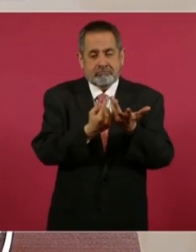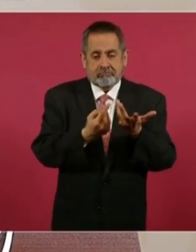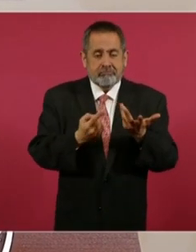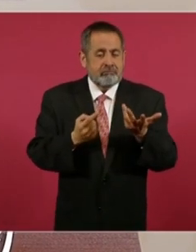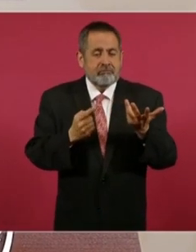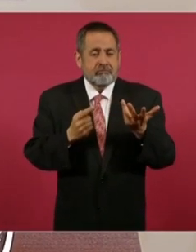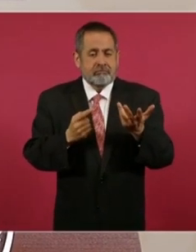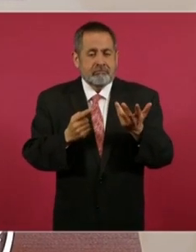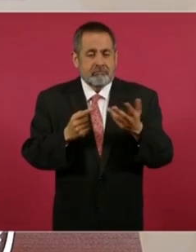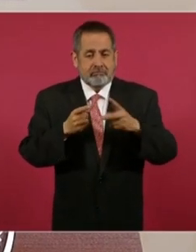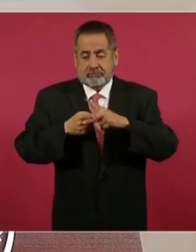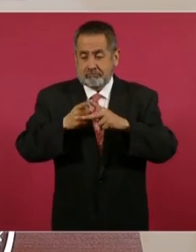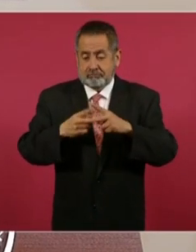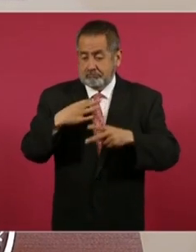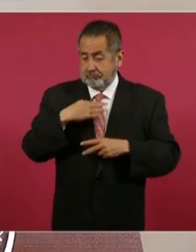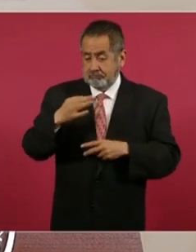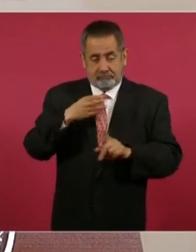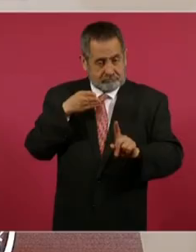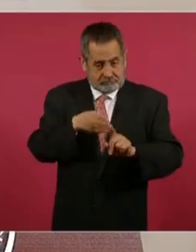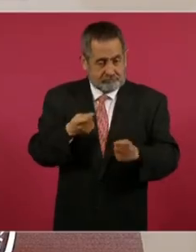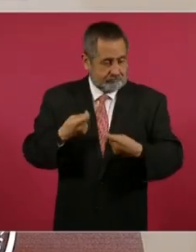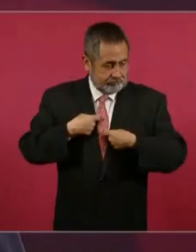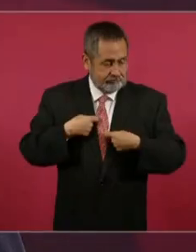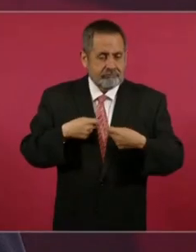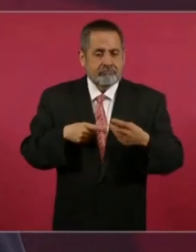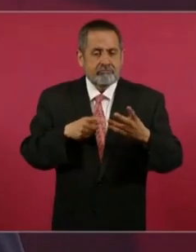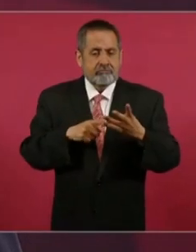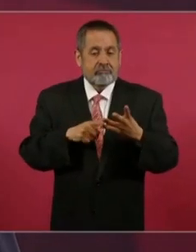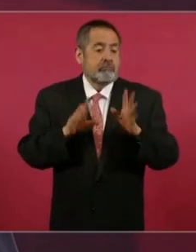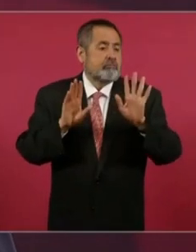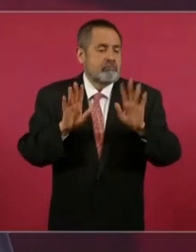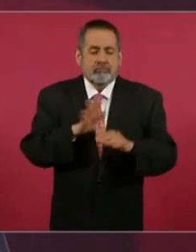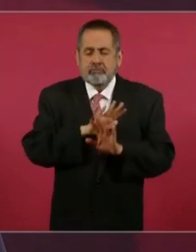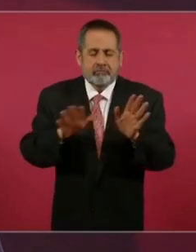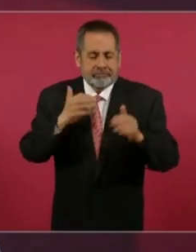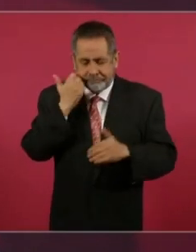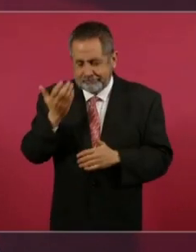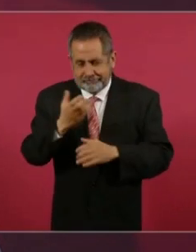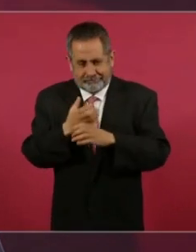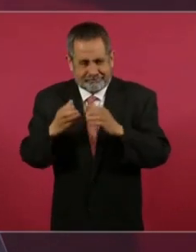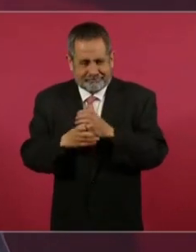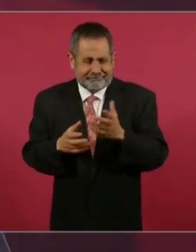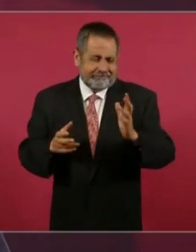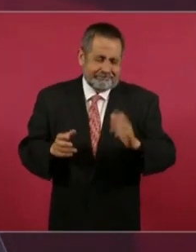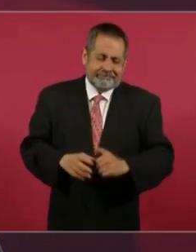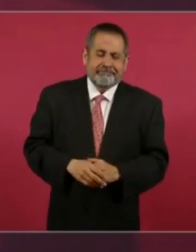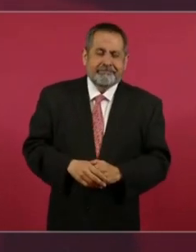regidor plurinominal, lo que sea.